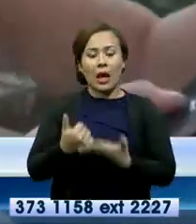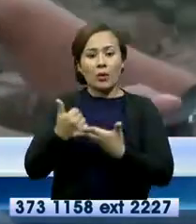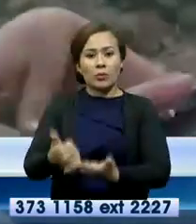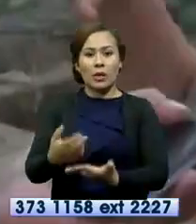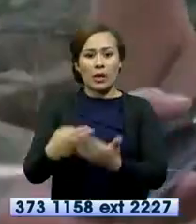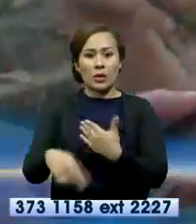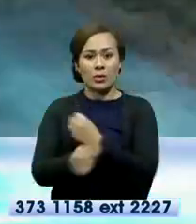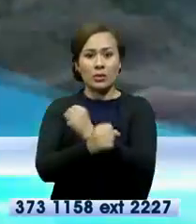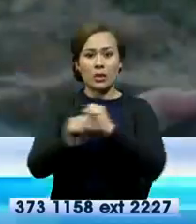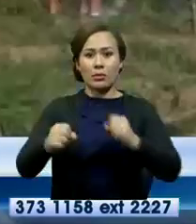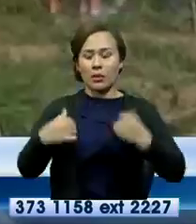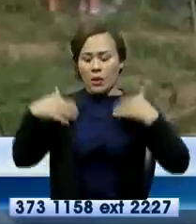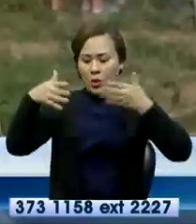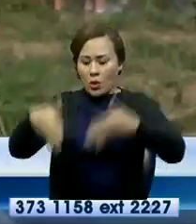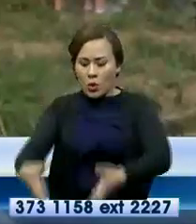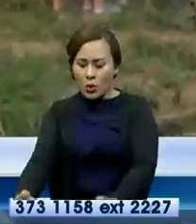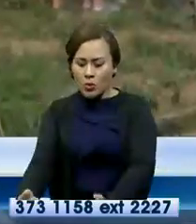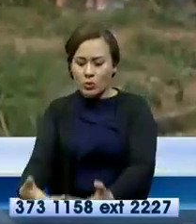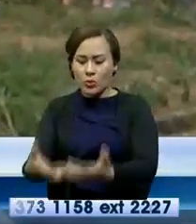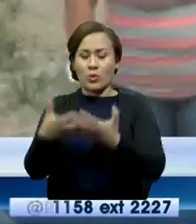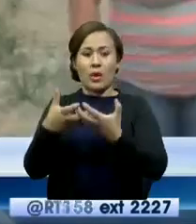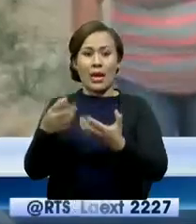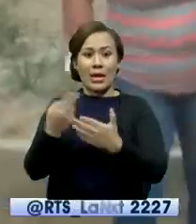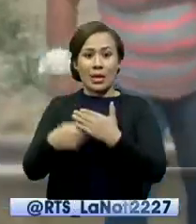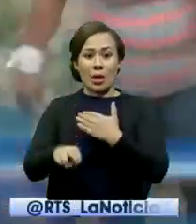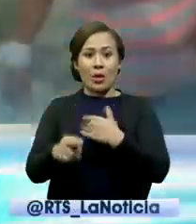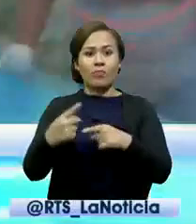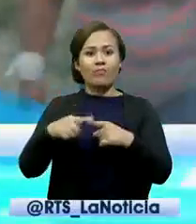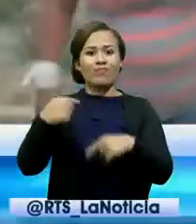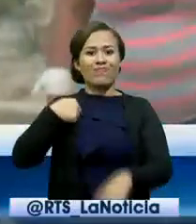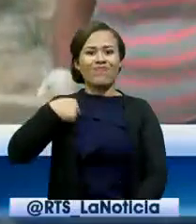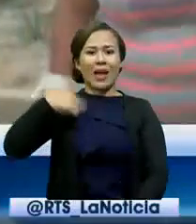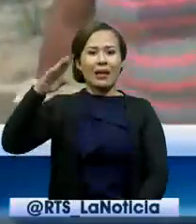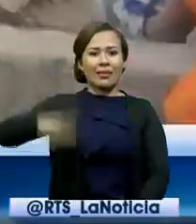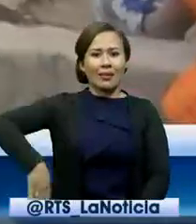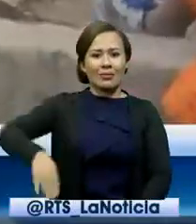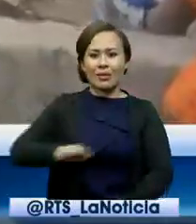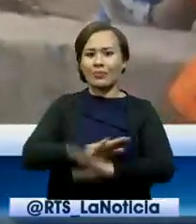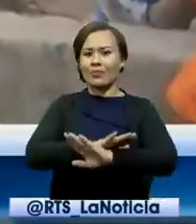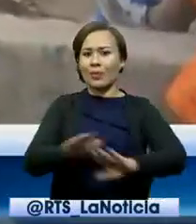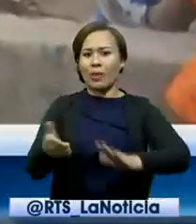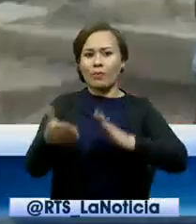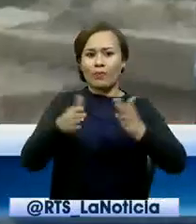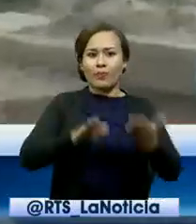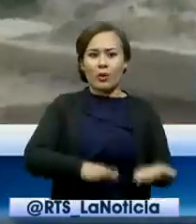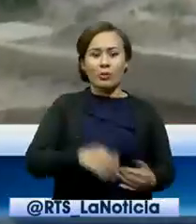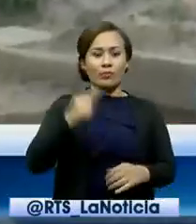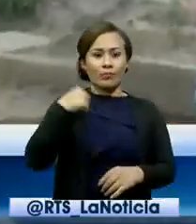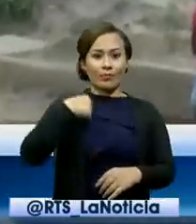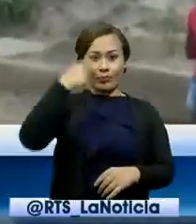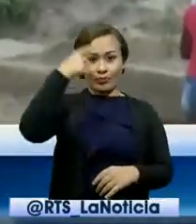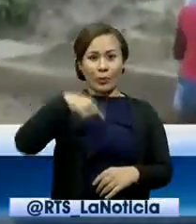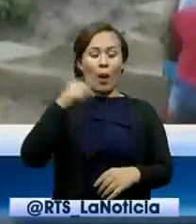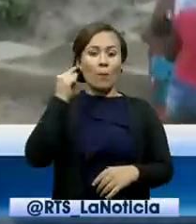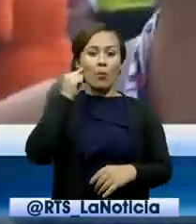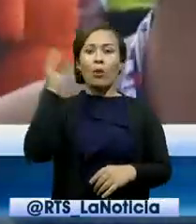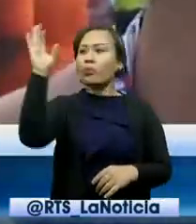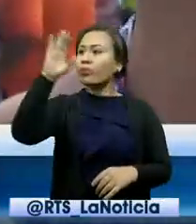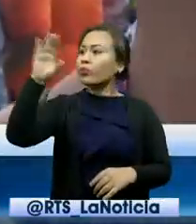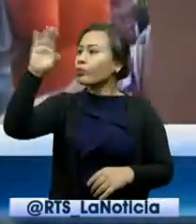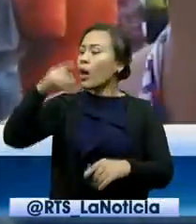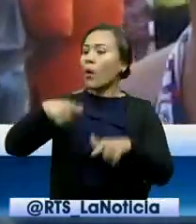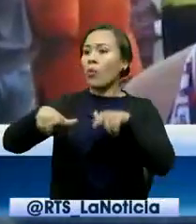señora se iba bajando y se resbaló hot ocurrió en la urbanización los girasoles de santo domingo cuando una joven madre buscaba una casa para arrendar